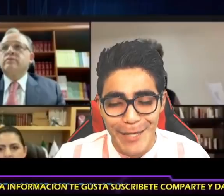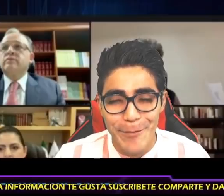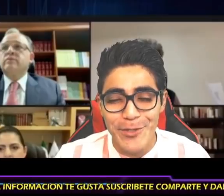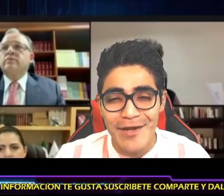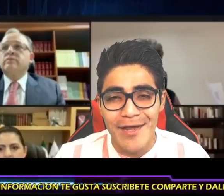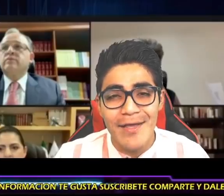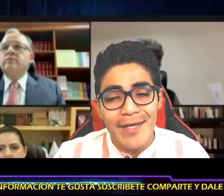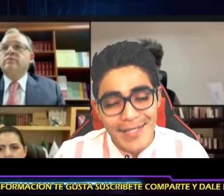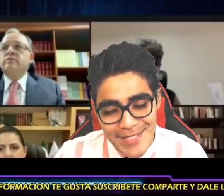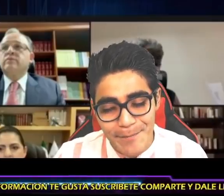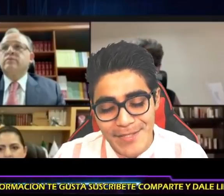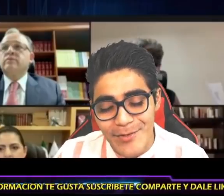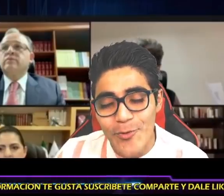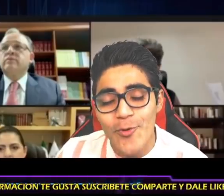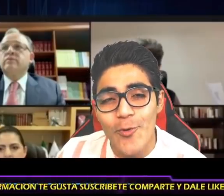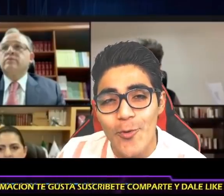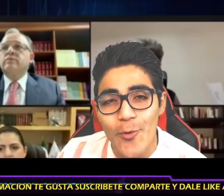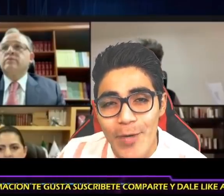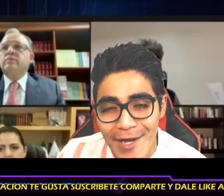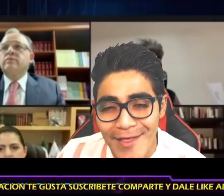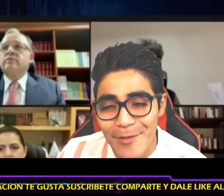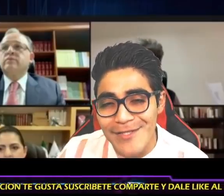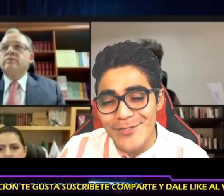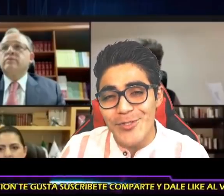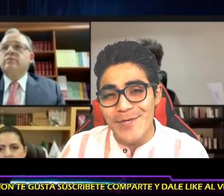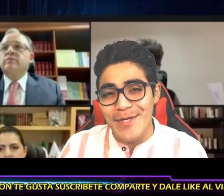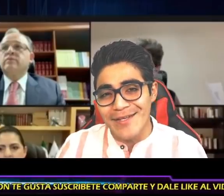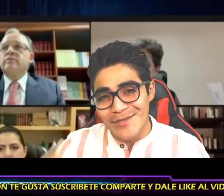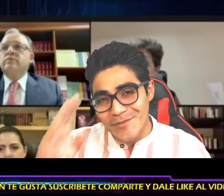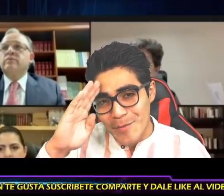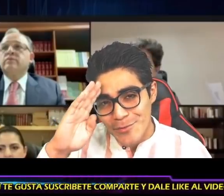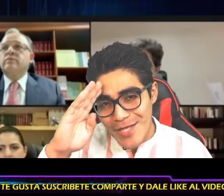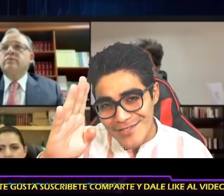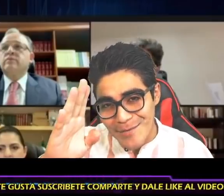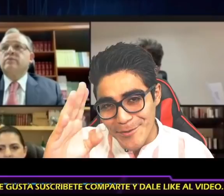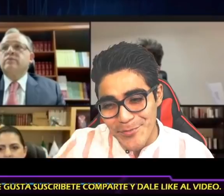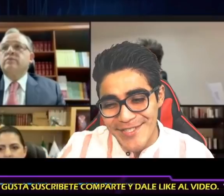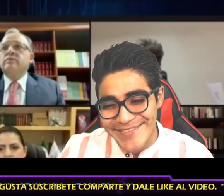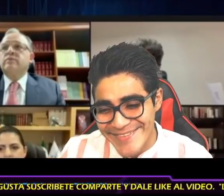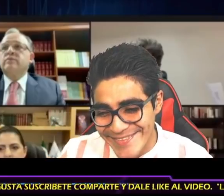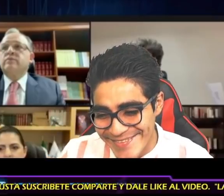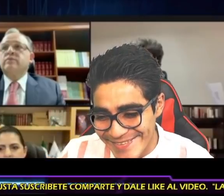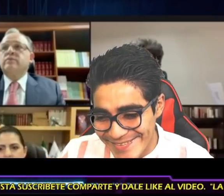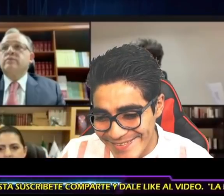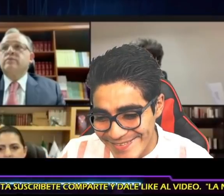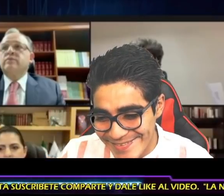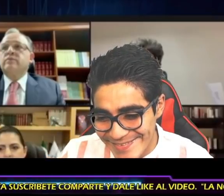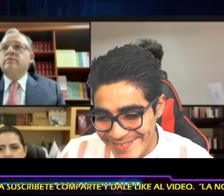el pregonarla. Que sigan pasando un agradable inicio de semana. Nos vemos hasta la próxima.